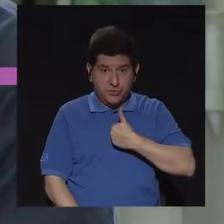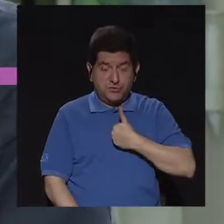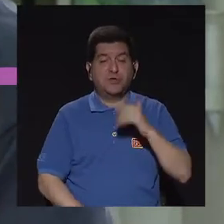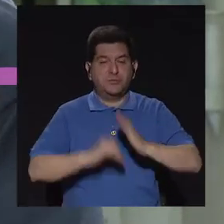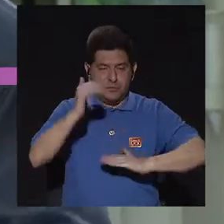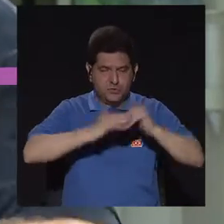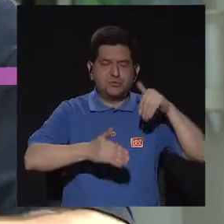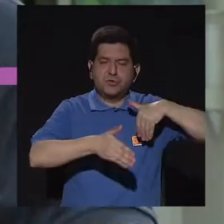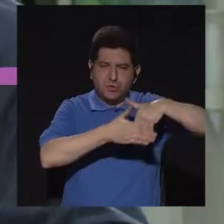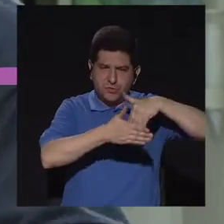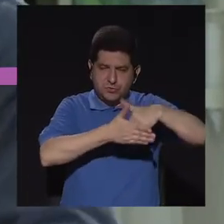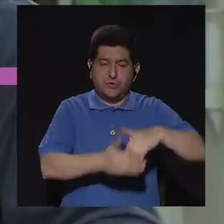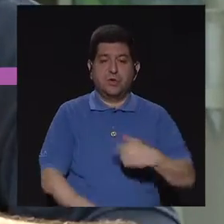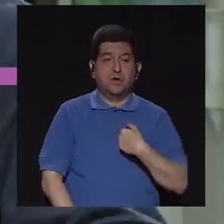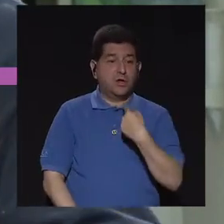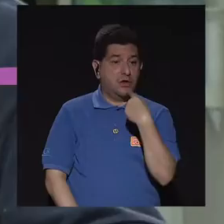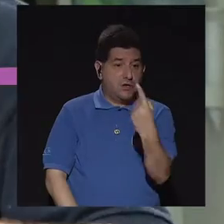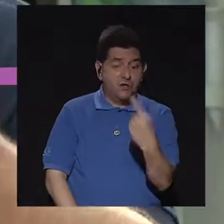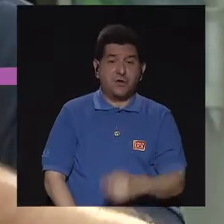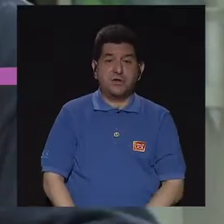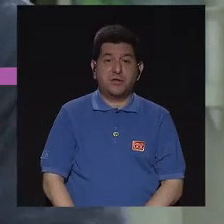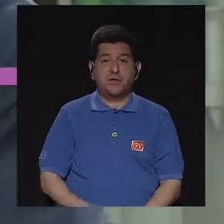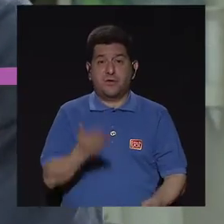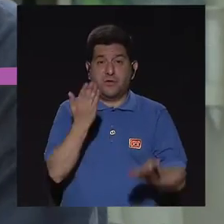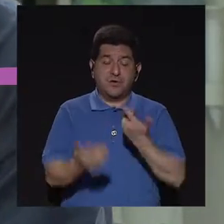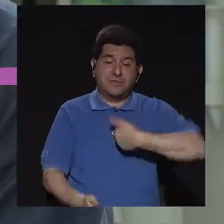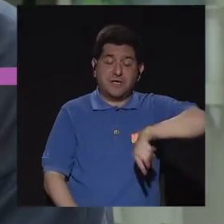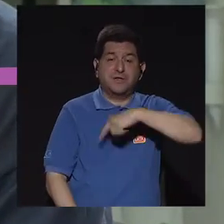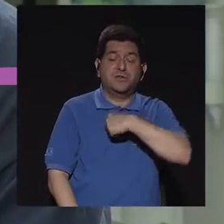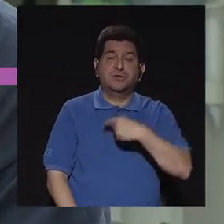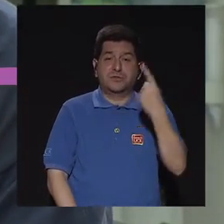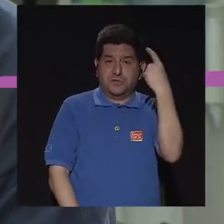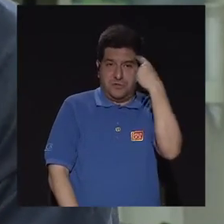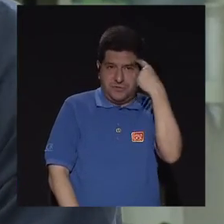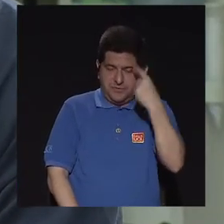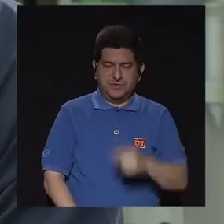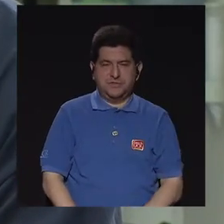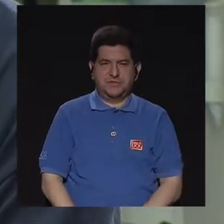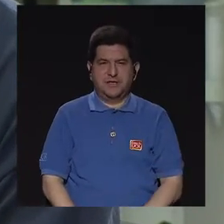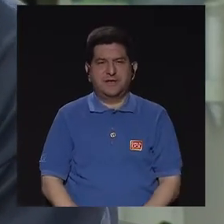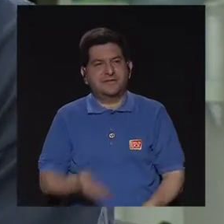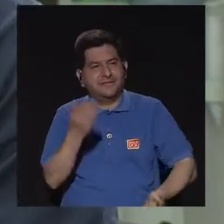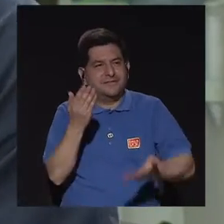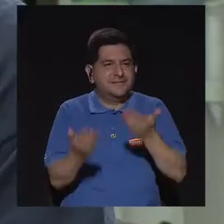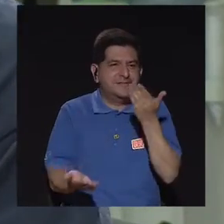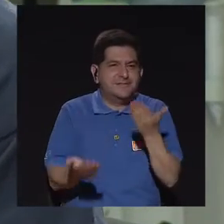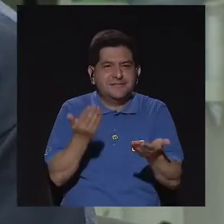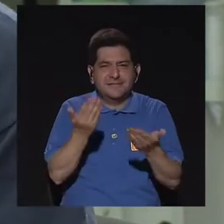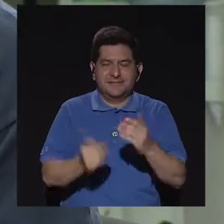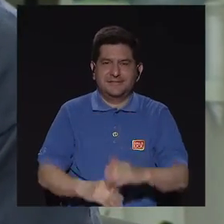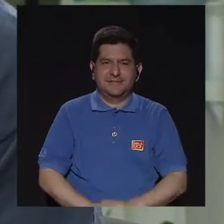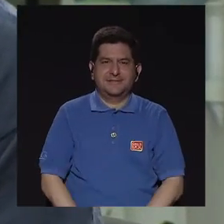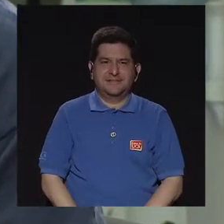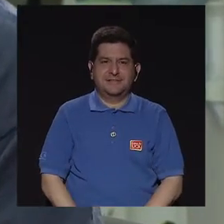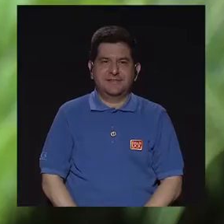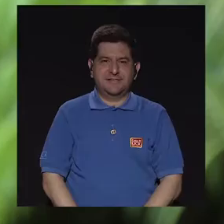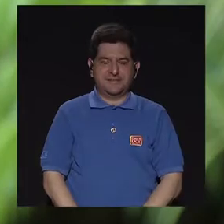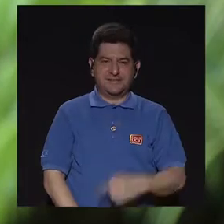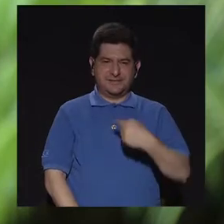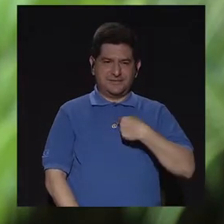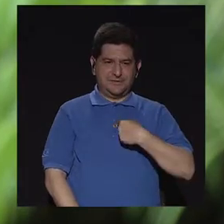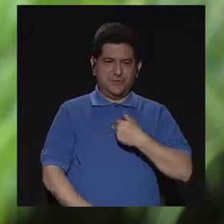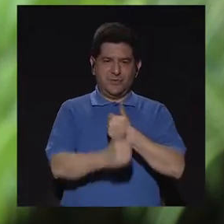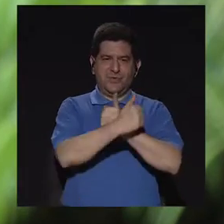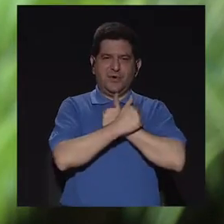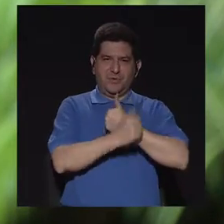construyendo esas barreras y tal vez estas barreras que estoy diciendo son puestas por nuestras cabezas, ¿verdad? Entonces un poco vamos de nuevo tomando un poco con la cabeza